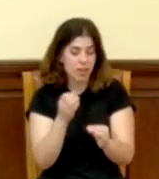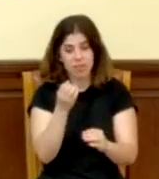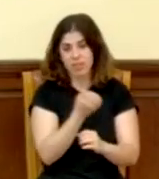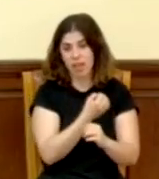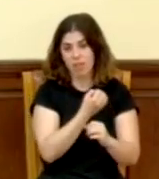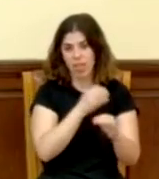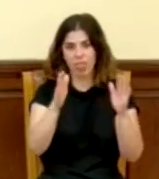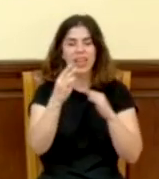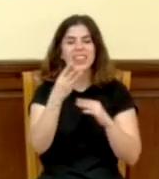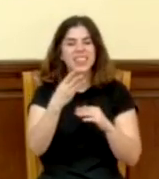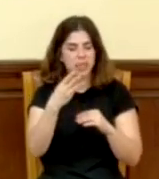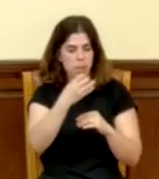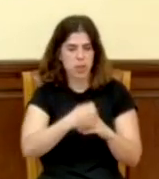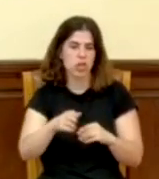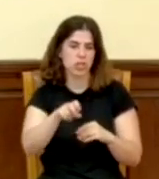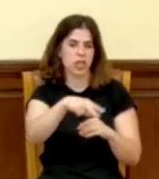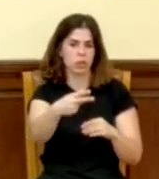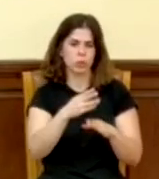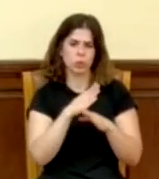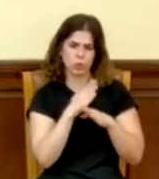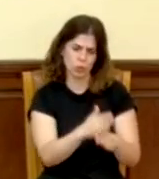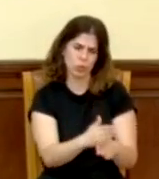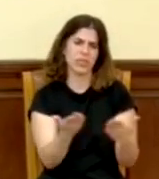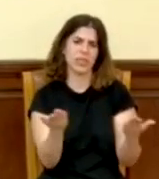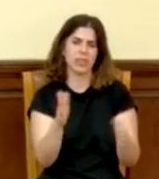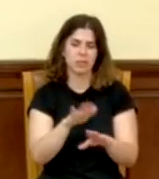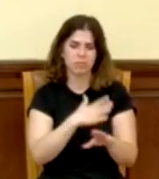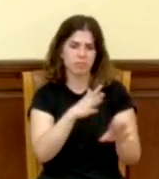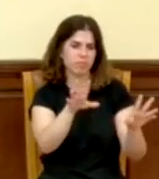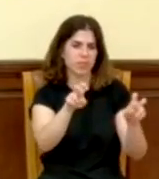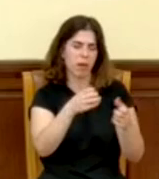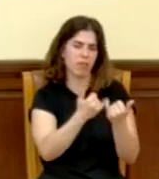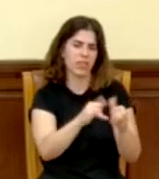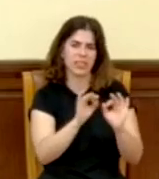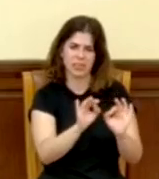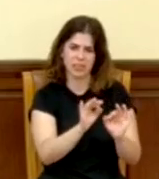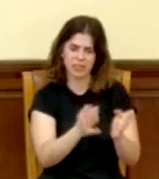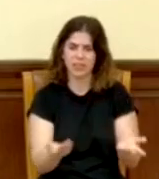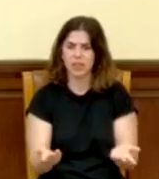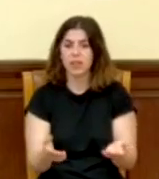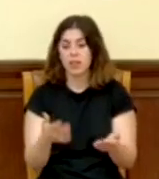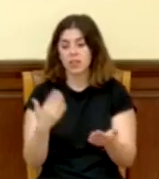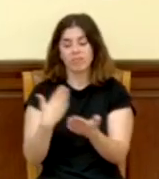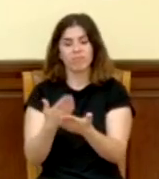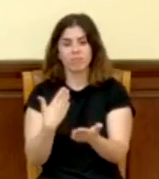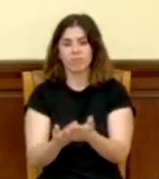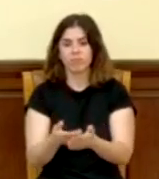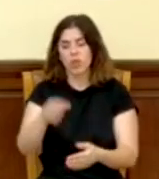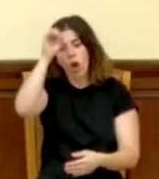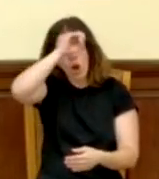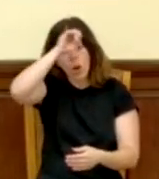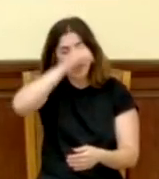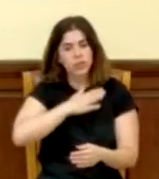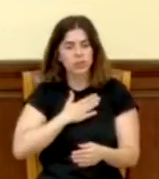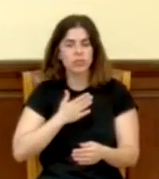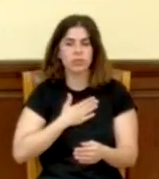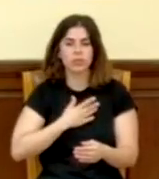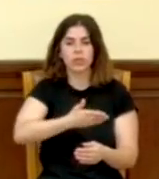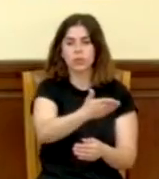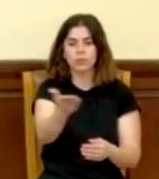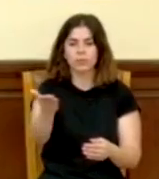3 millones de euros ya eran más que suficientes en este sentido. Y esto solo es la demostración de que, en nuestra opinión, ignoran ustedes la